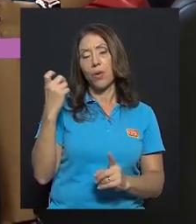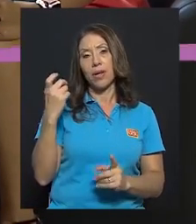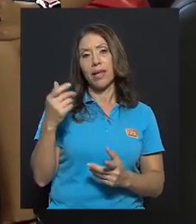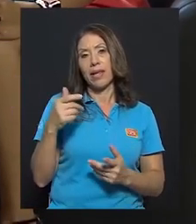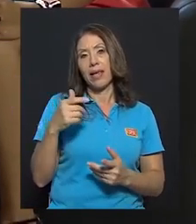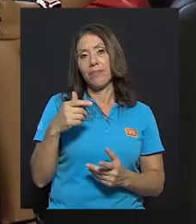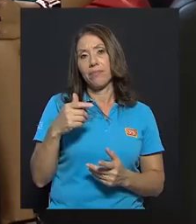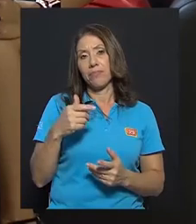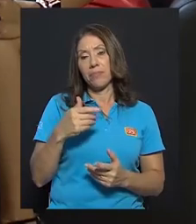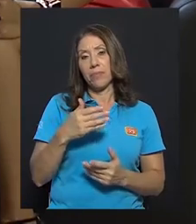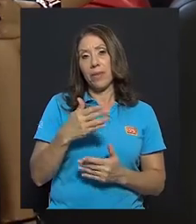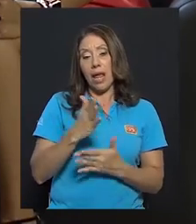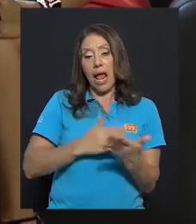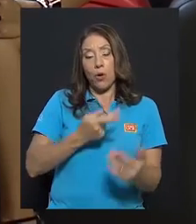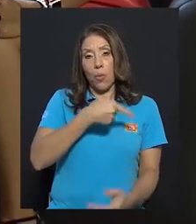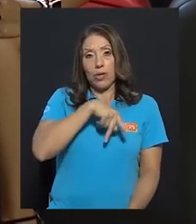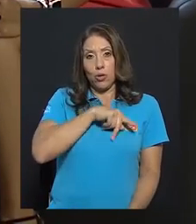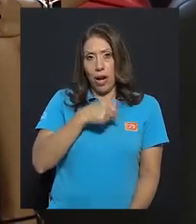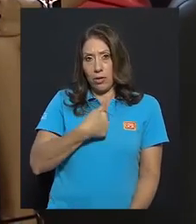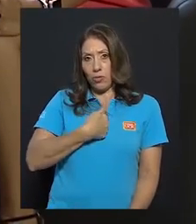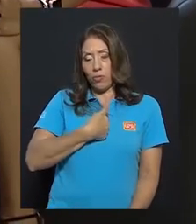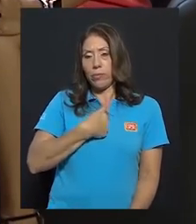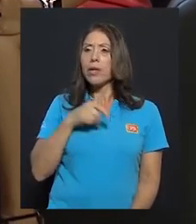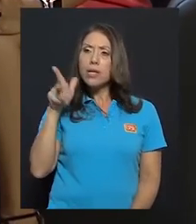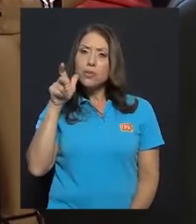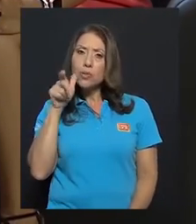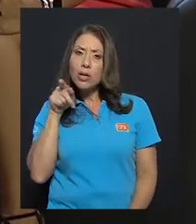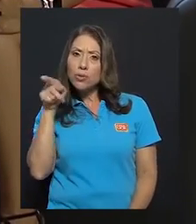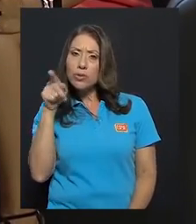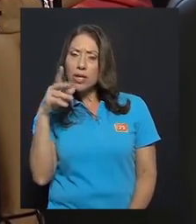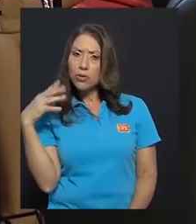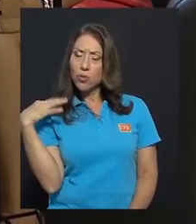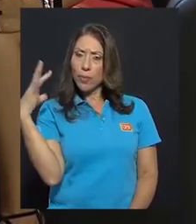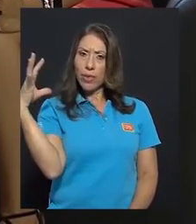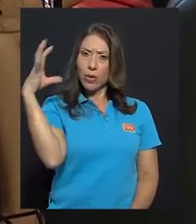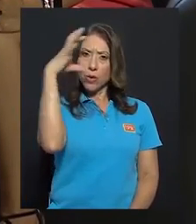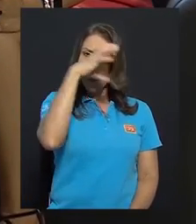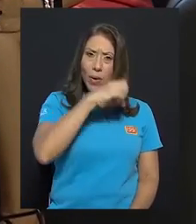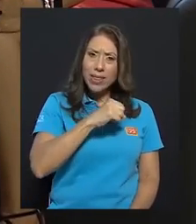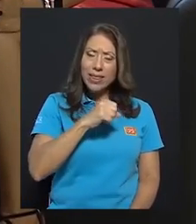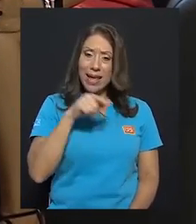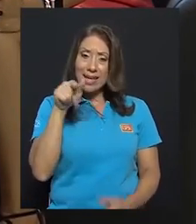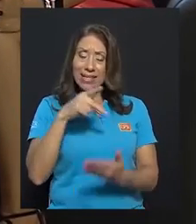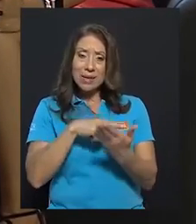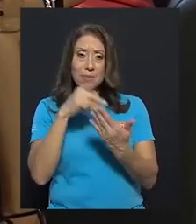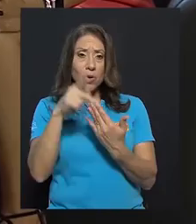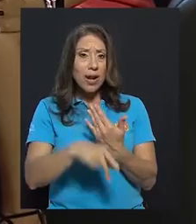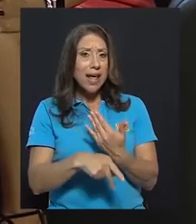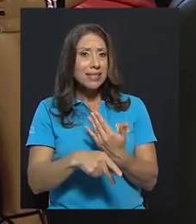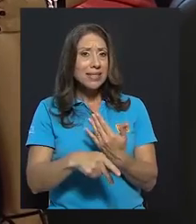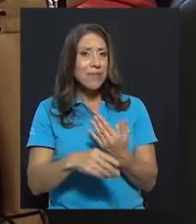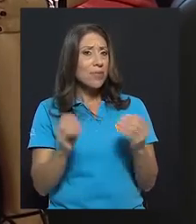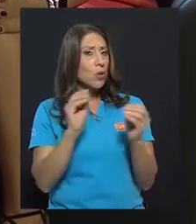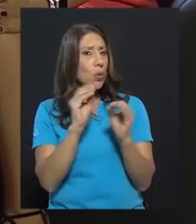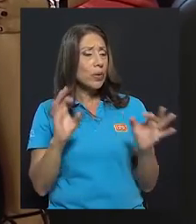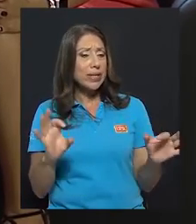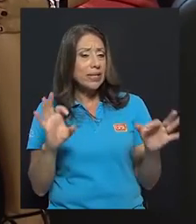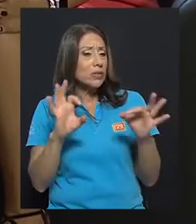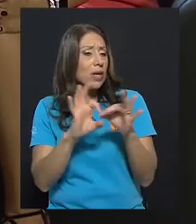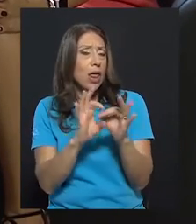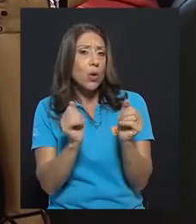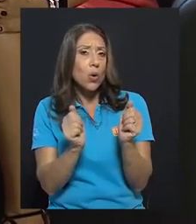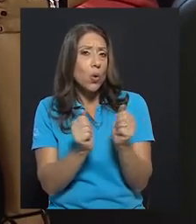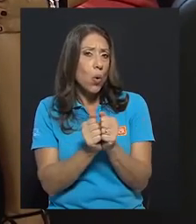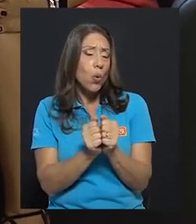opinión totalmente personal. Escuchándolo a usted, me doy cuenta que es un programa totalmente desgenitalizado, ¿verdad? Sino que está